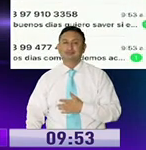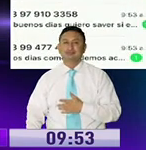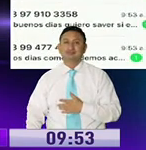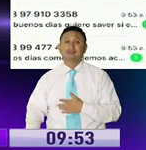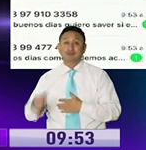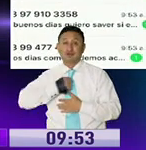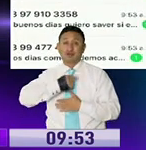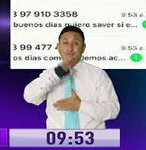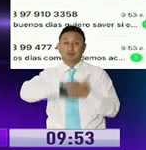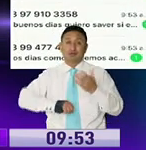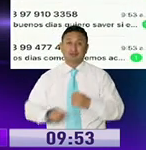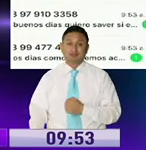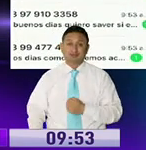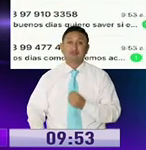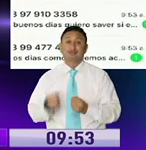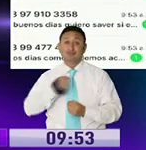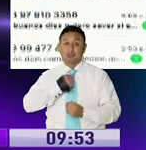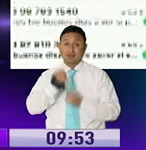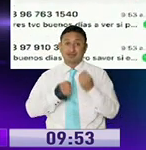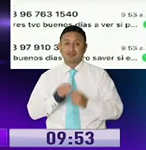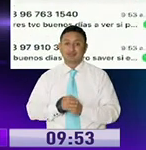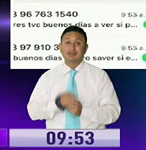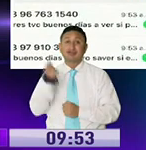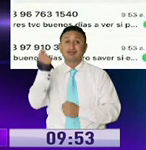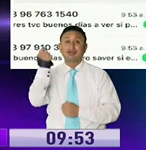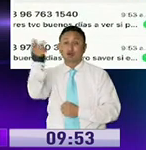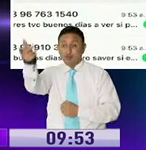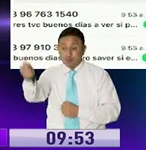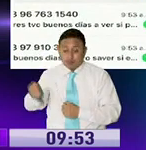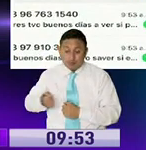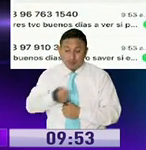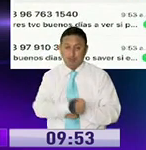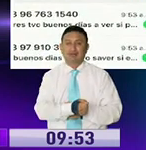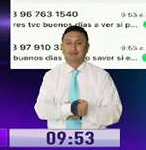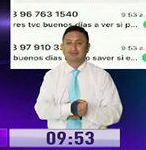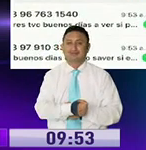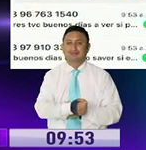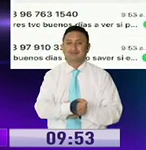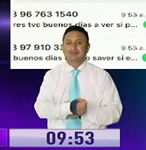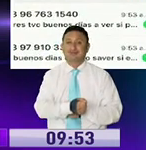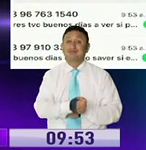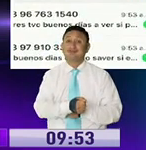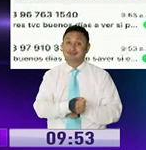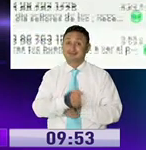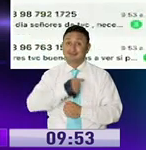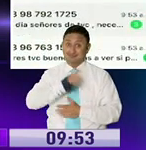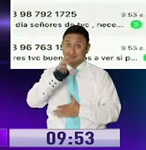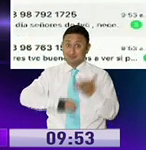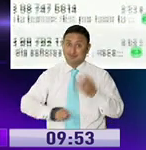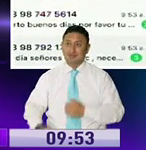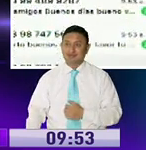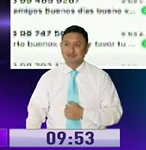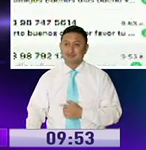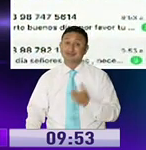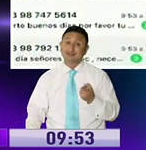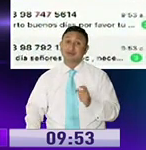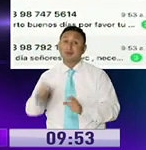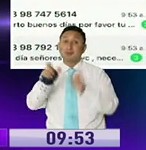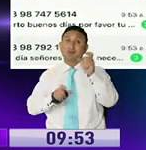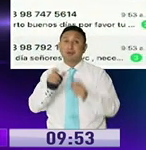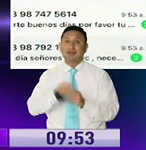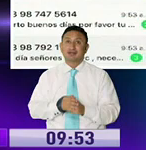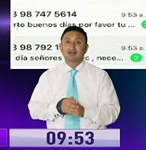me espere. ¿Qué hice yo? O alguna cosa. Yo camuflé la plata, si no, miau. Y a mí me hicieron miau. Entonces, yo creo que eso le pasa a mucha gente.